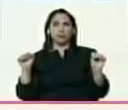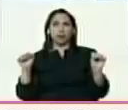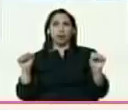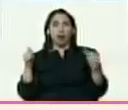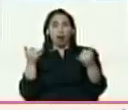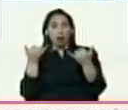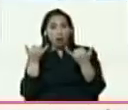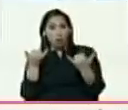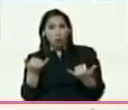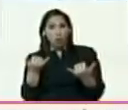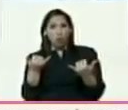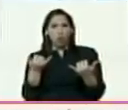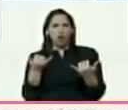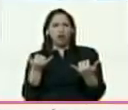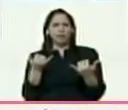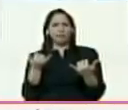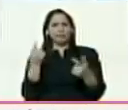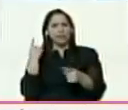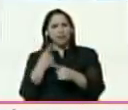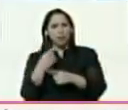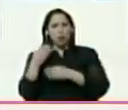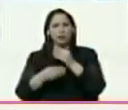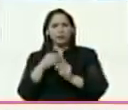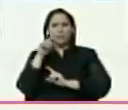cabe la gran interrogante